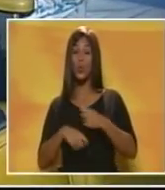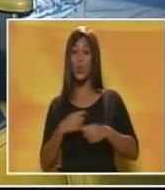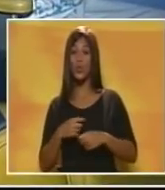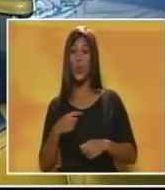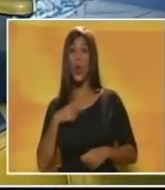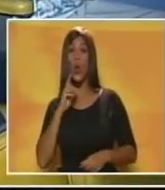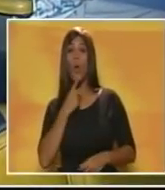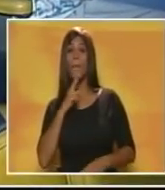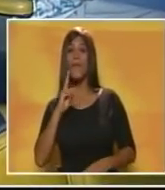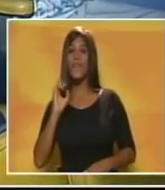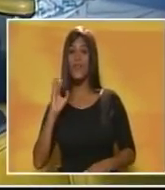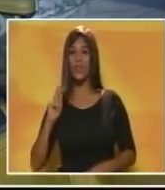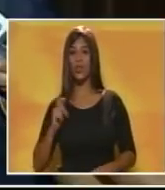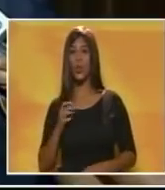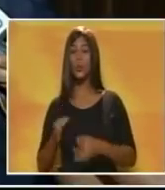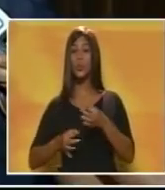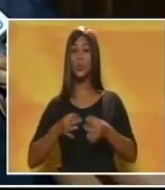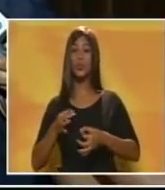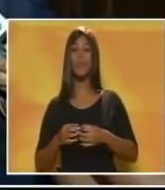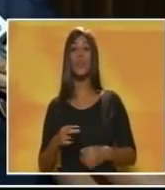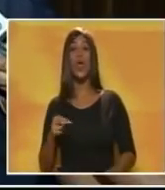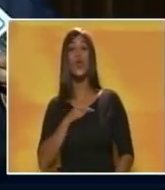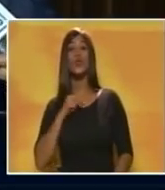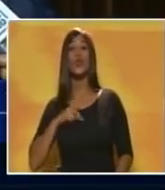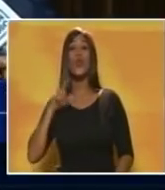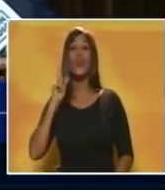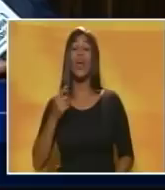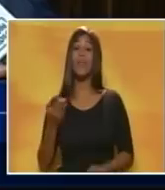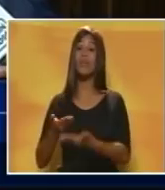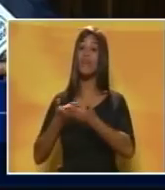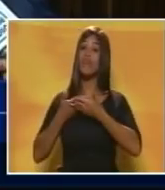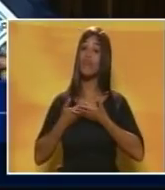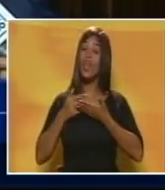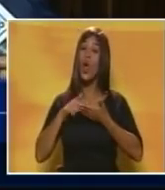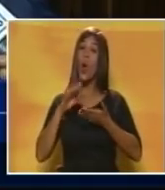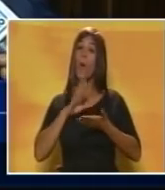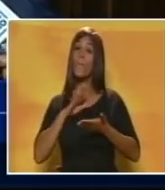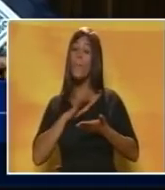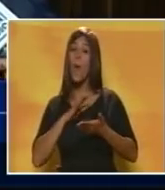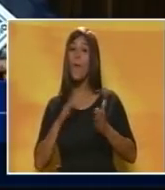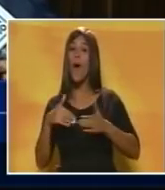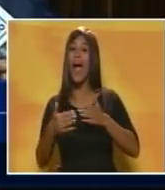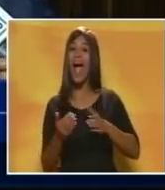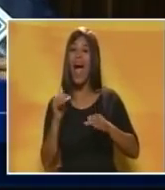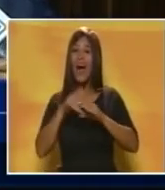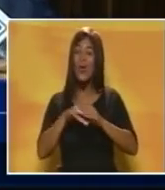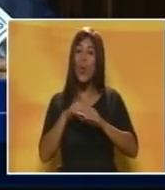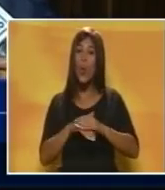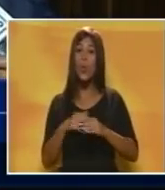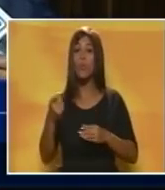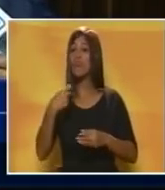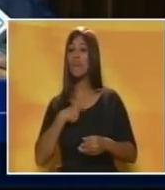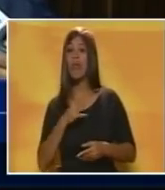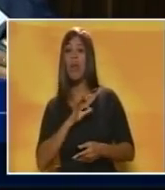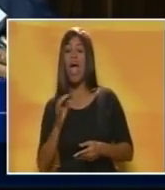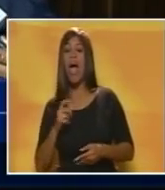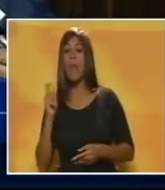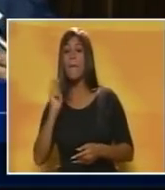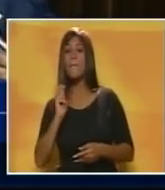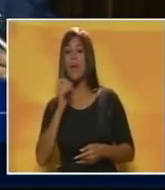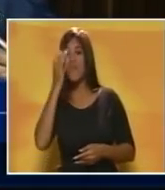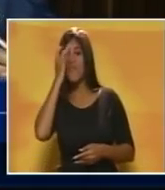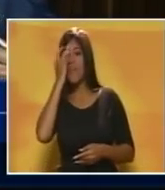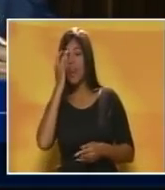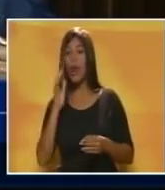asociación, Víctor Márquez. Nosotros tenemos que recibir lo que corresponde a Caja de Ahorro, el aporte patronal, y no lo recibimos desde el mes de